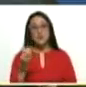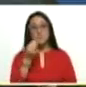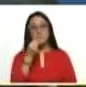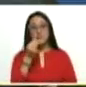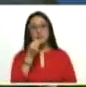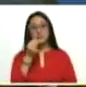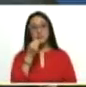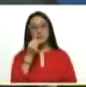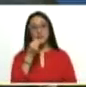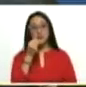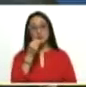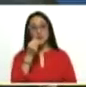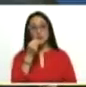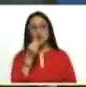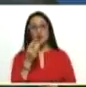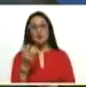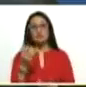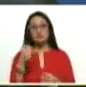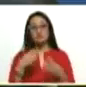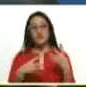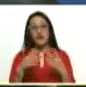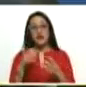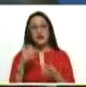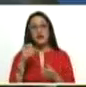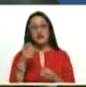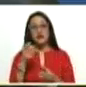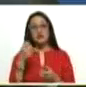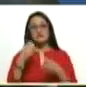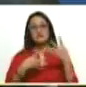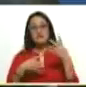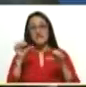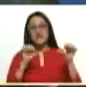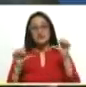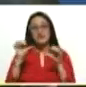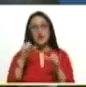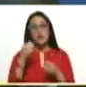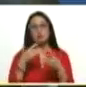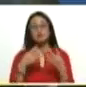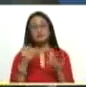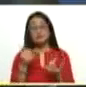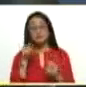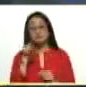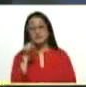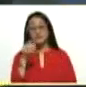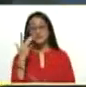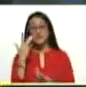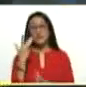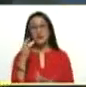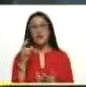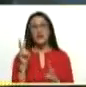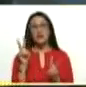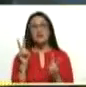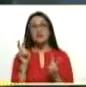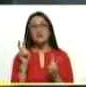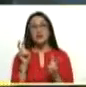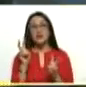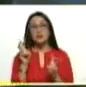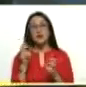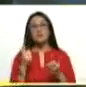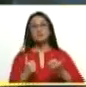alimenticios, abonos minerales como el hierro y acero y productos químicos, todo lo cual refleja los escenarios de amplias